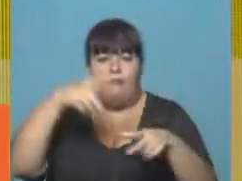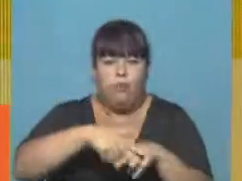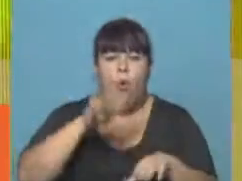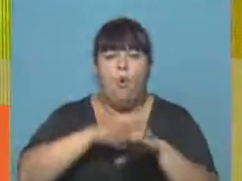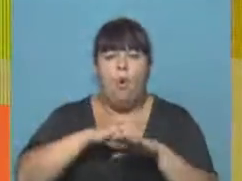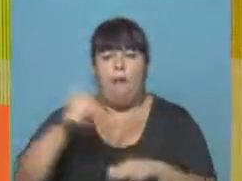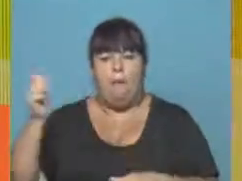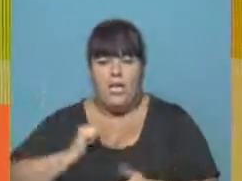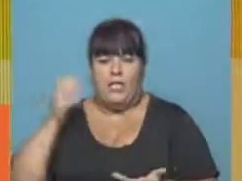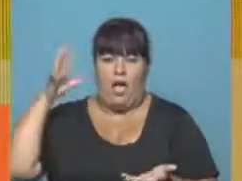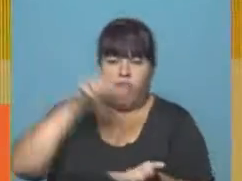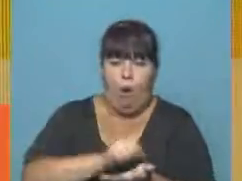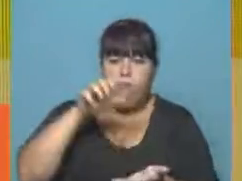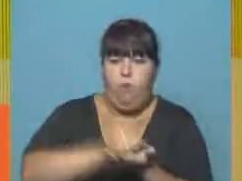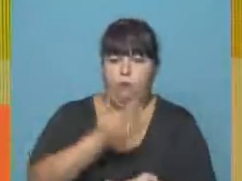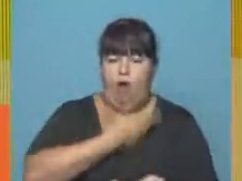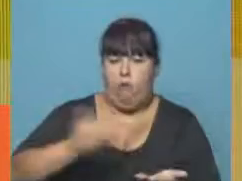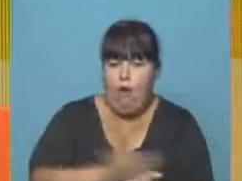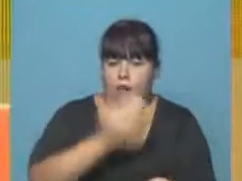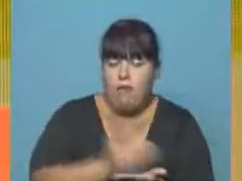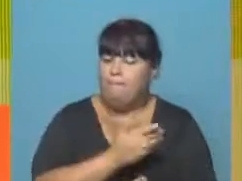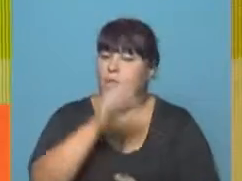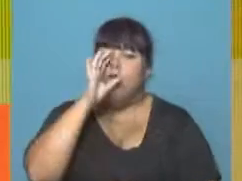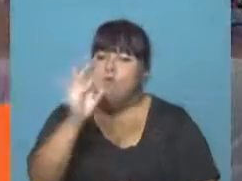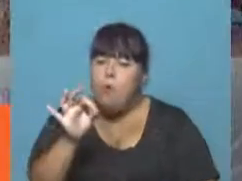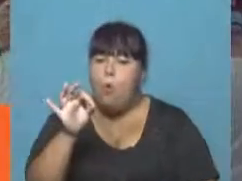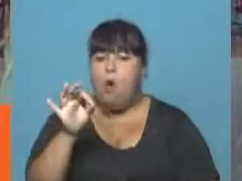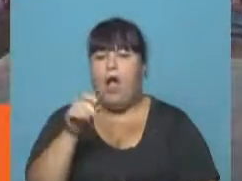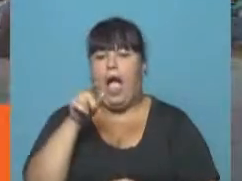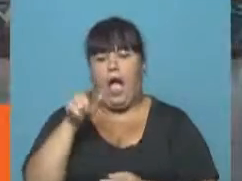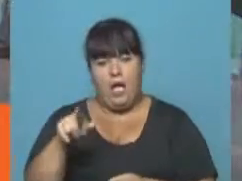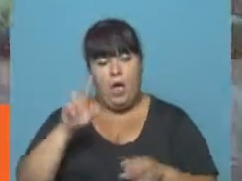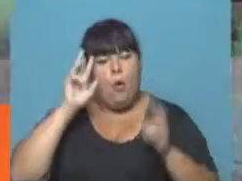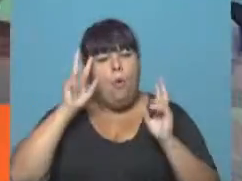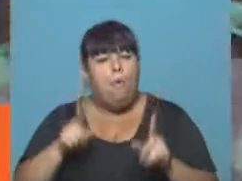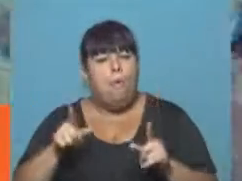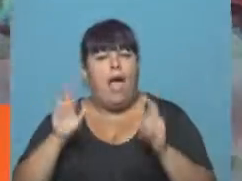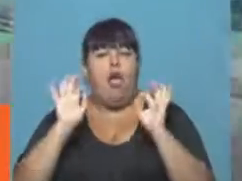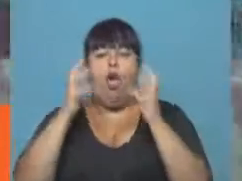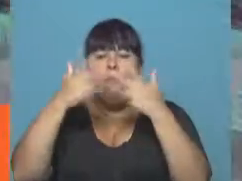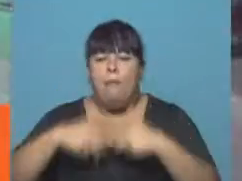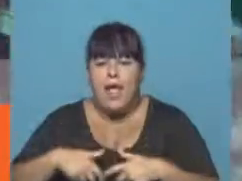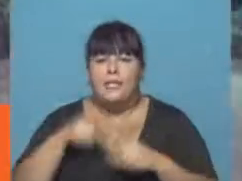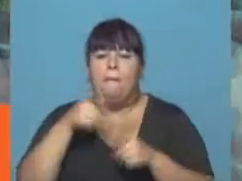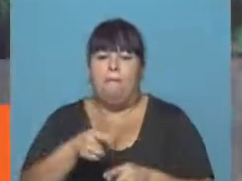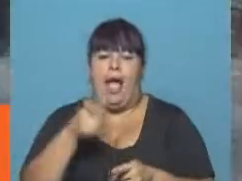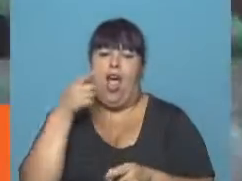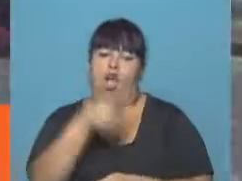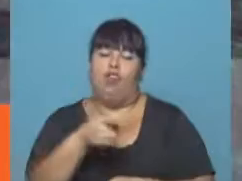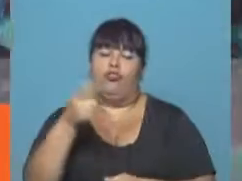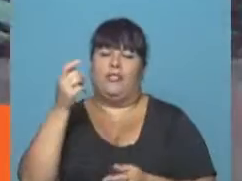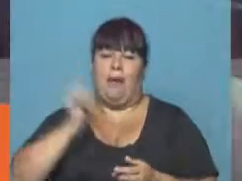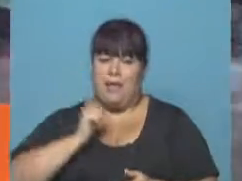golpes militares, nunca ninguno tuvo una política sistemática aplicada de terrorismo de